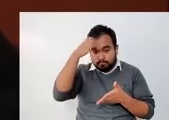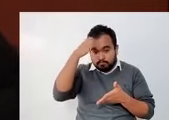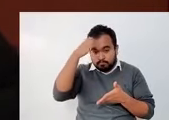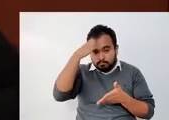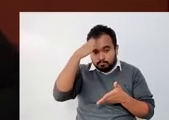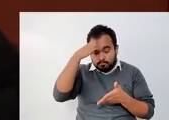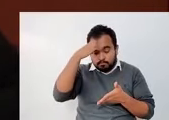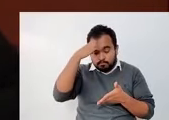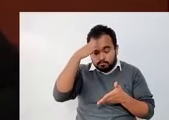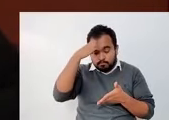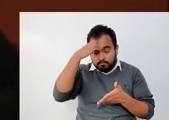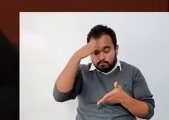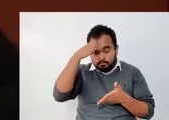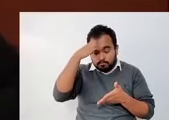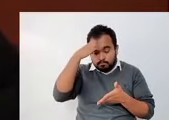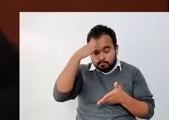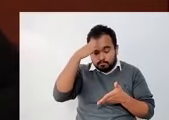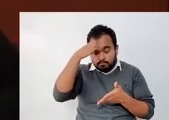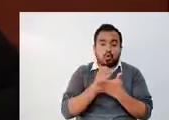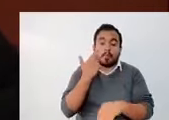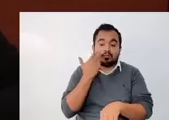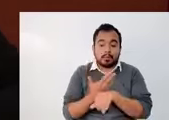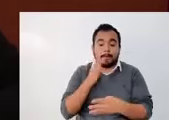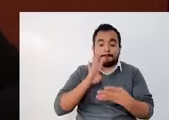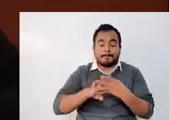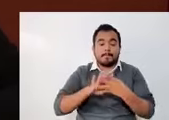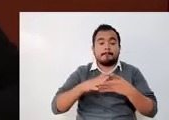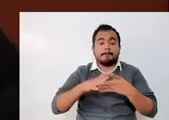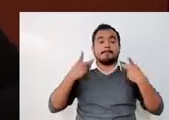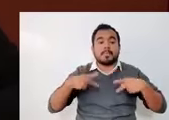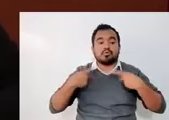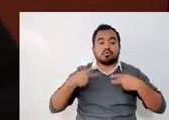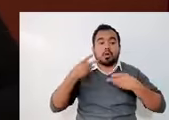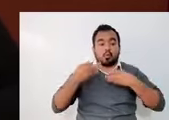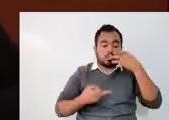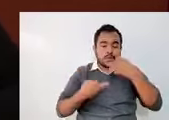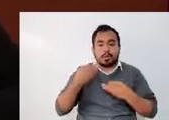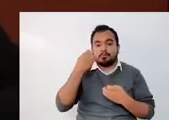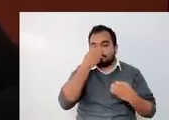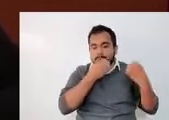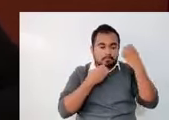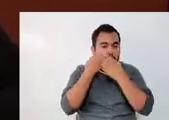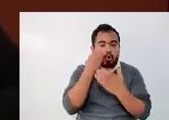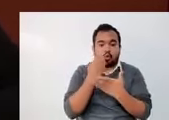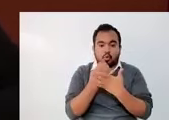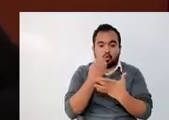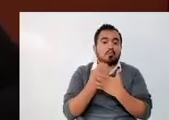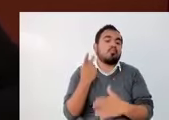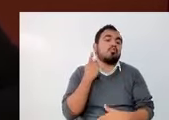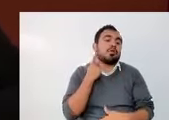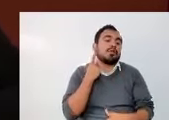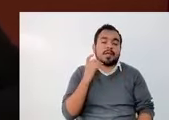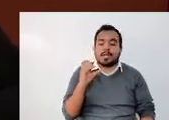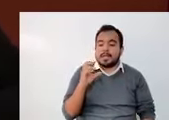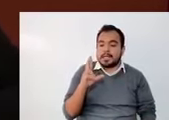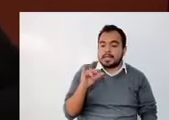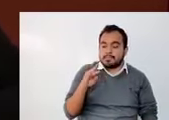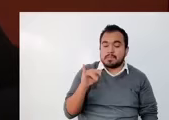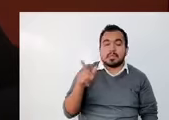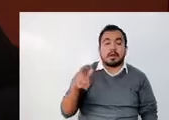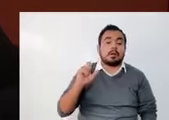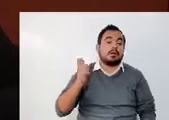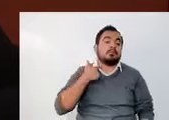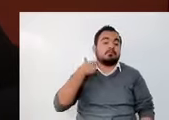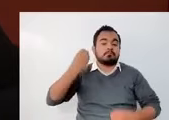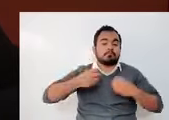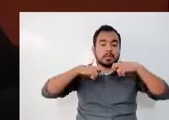Económico, Responsabilidad Penal de las Personas Jurídicas y Análisis Económico de la Política Criminal. Fue magistrado de la